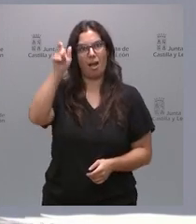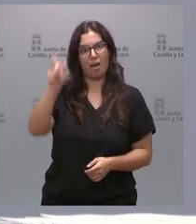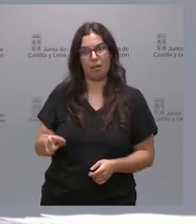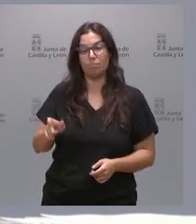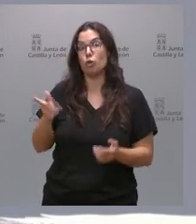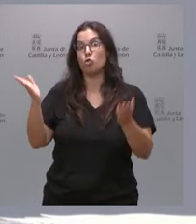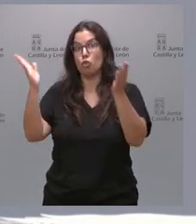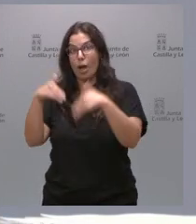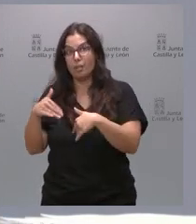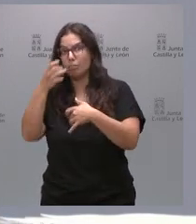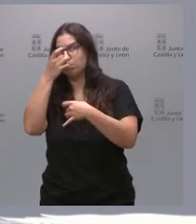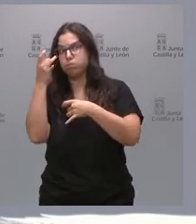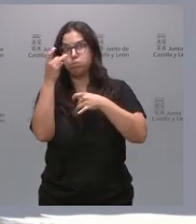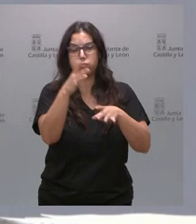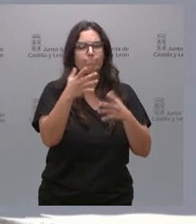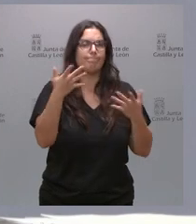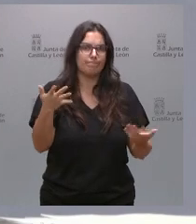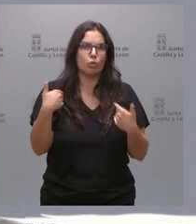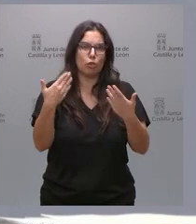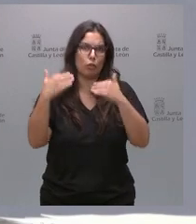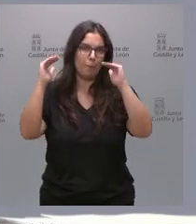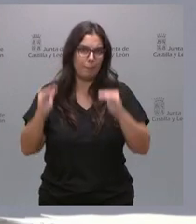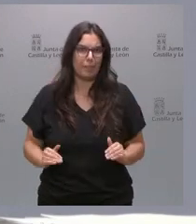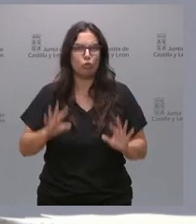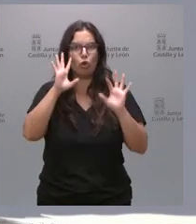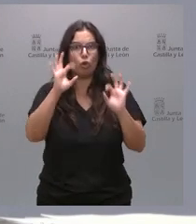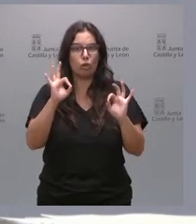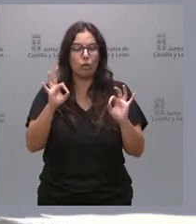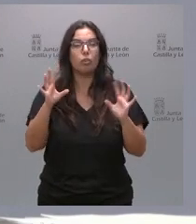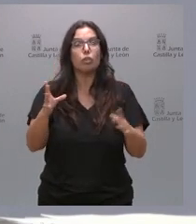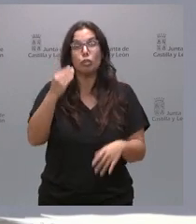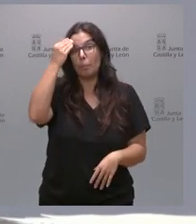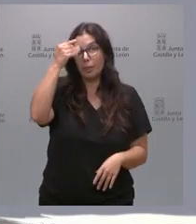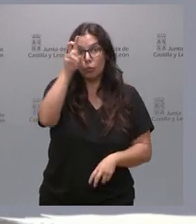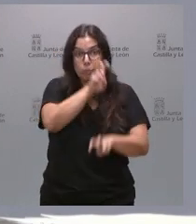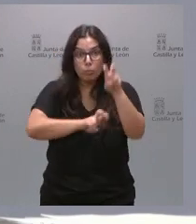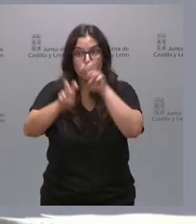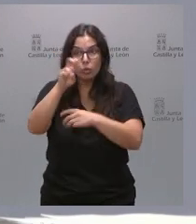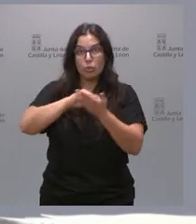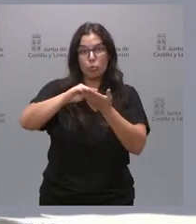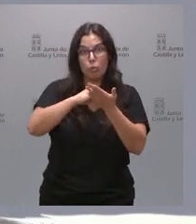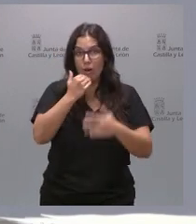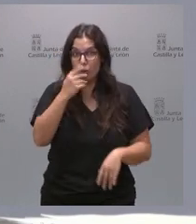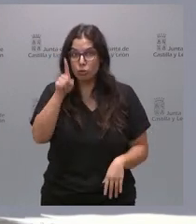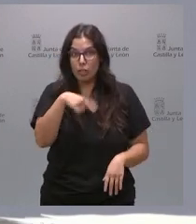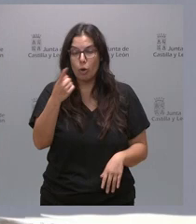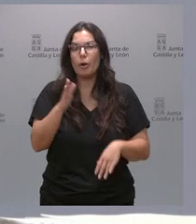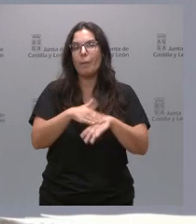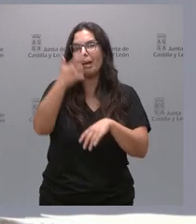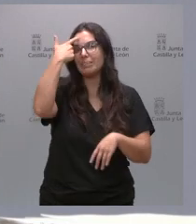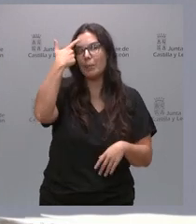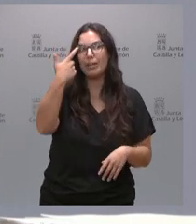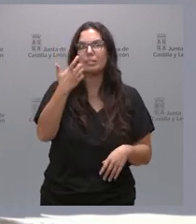su ausencia pues obviamente se han reducido considerablemente Supongo que se estará trabajando en solucionar la situación pero era para ver si